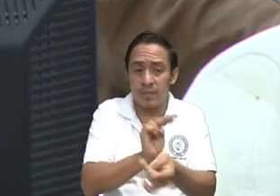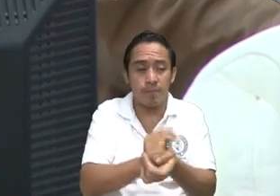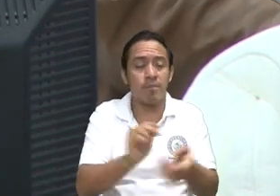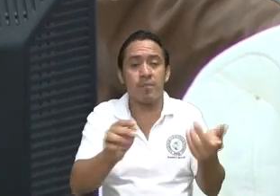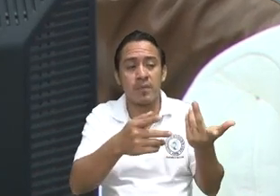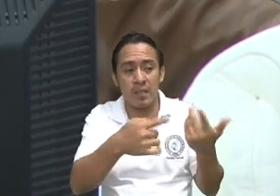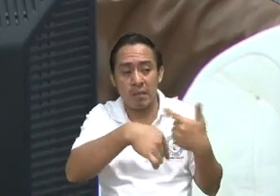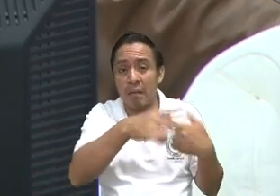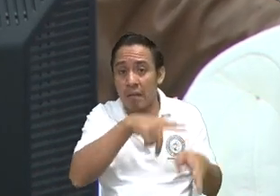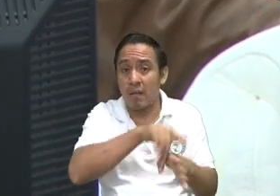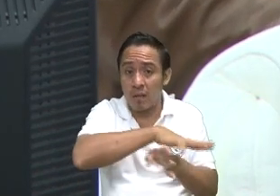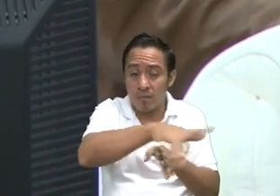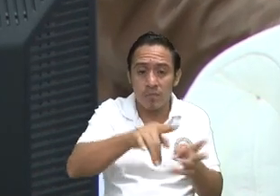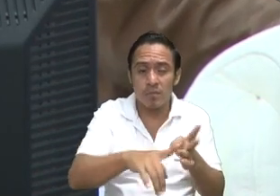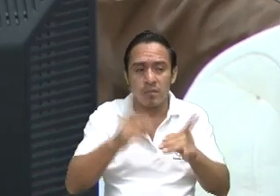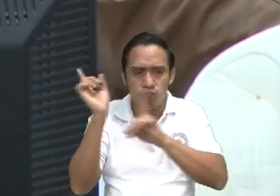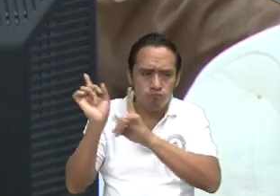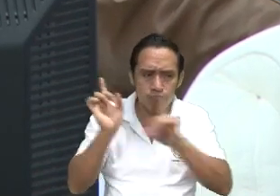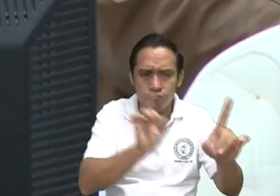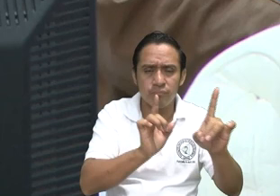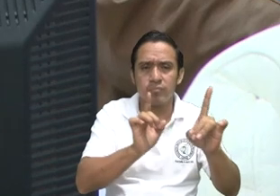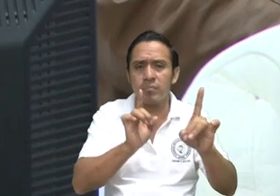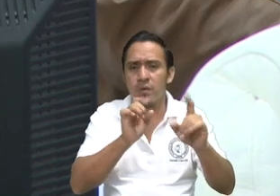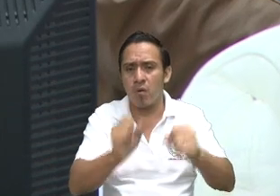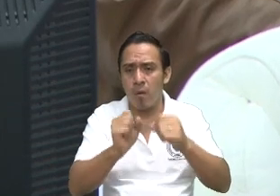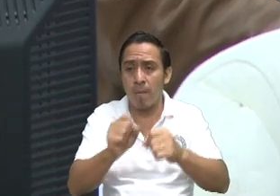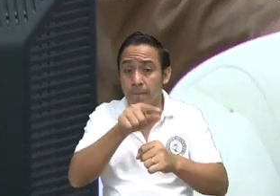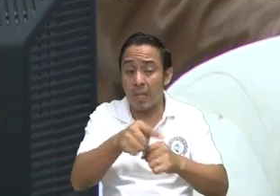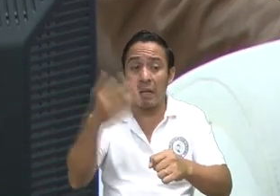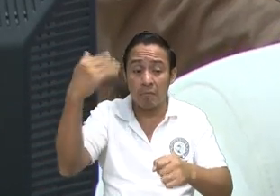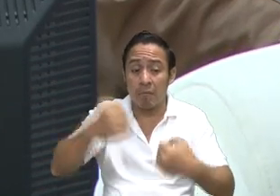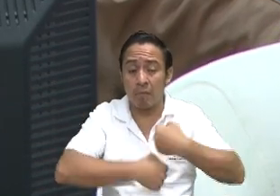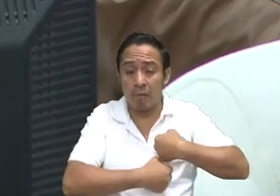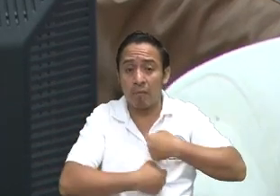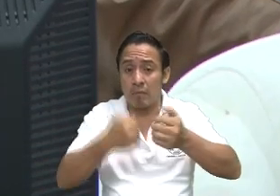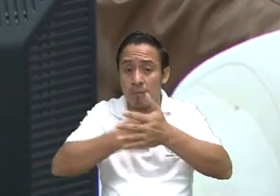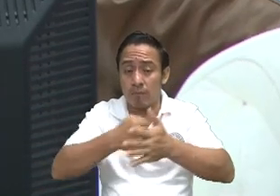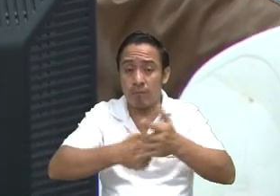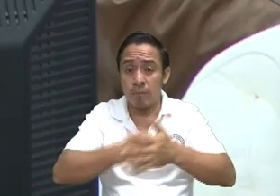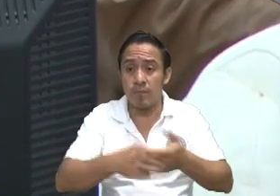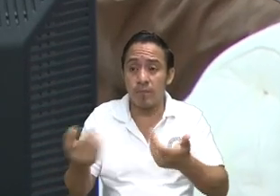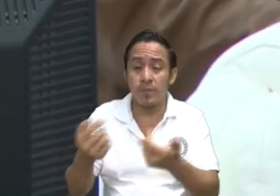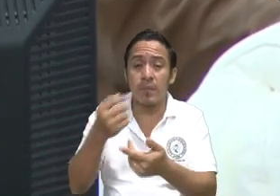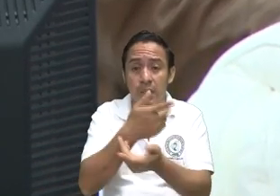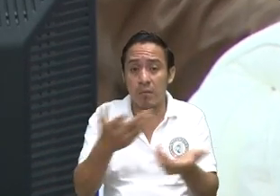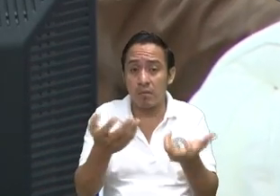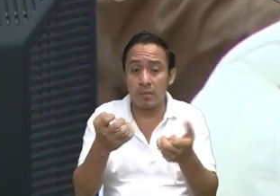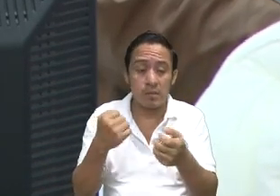persiguieron a los hombres que formaron parte del ejército defensor de la soberanía nacional y que habían luchado por una